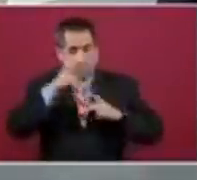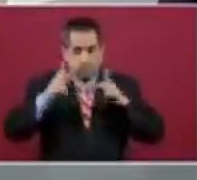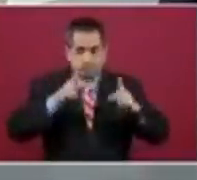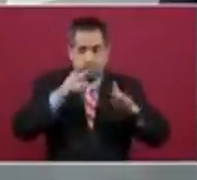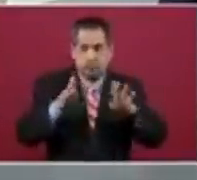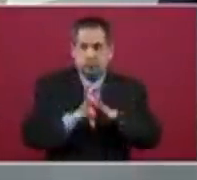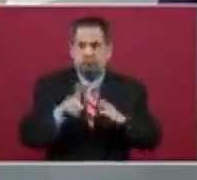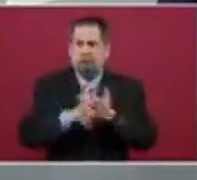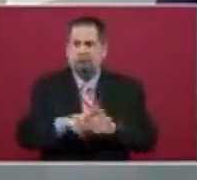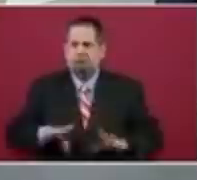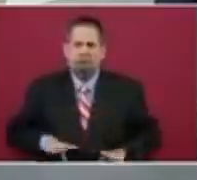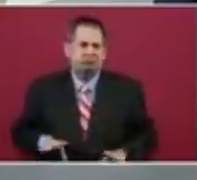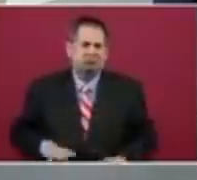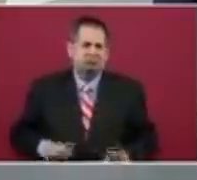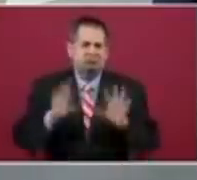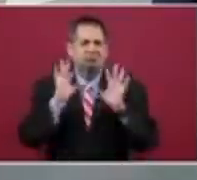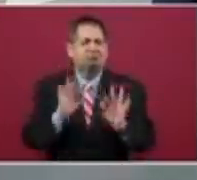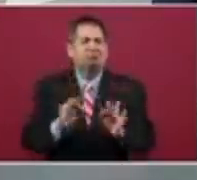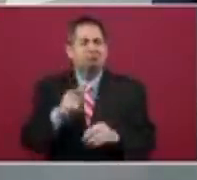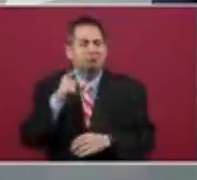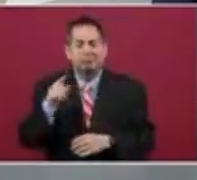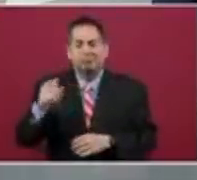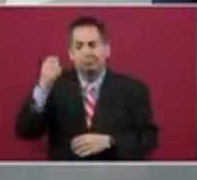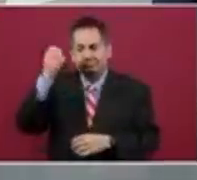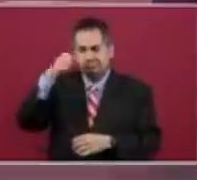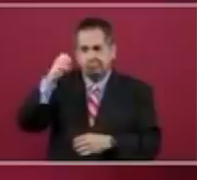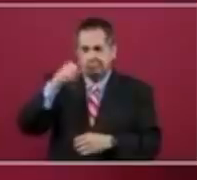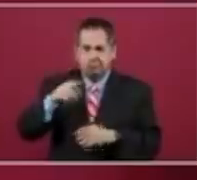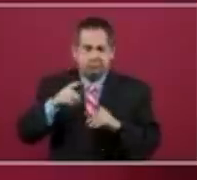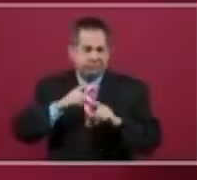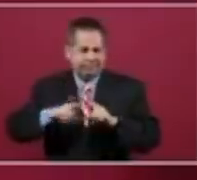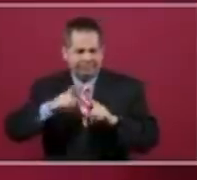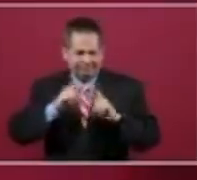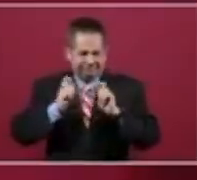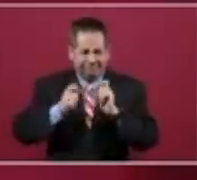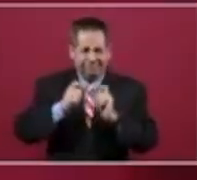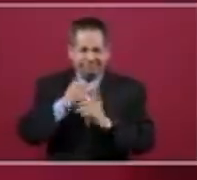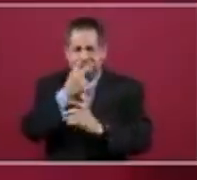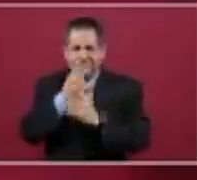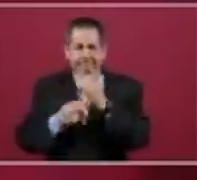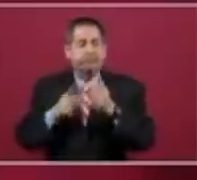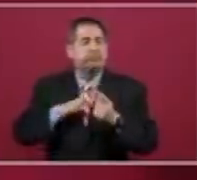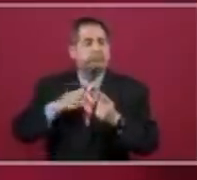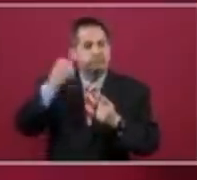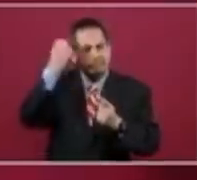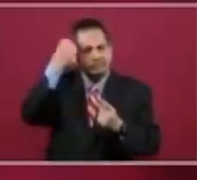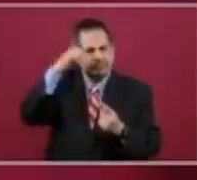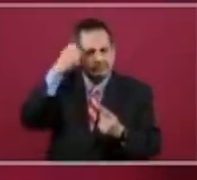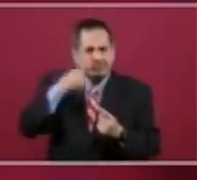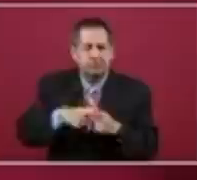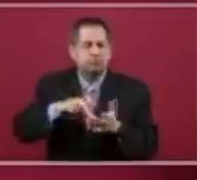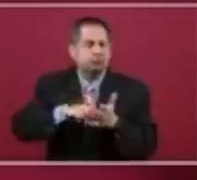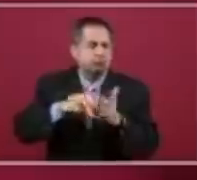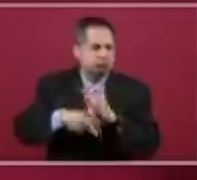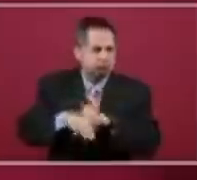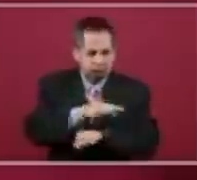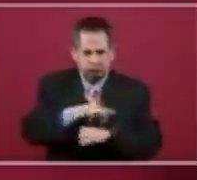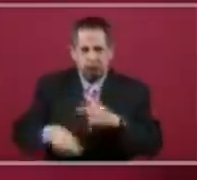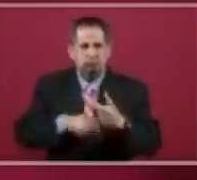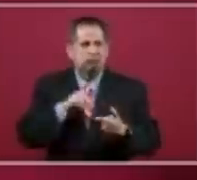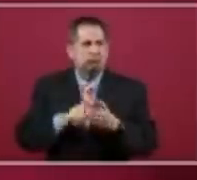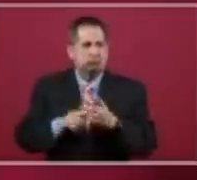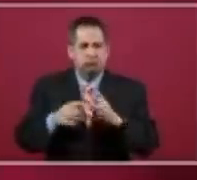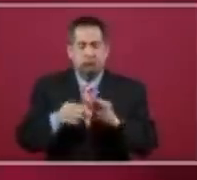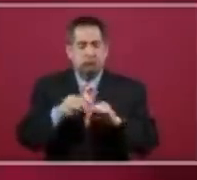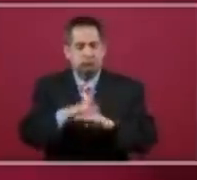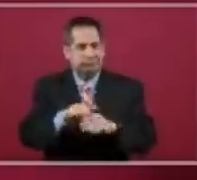la característica no solo de ser interdisciplinarios, tenemos un experto en temas de ingeniería y ingeniería sanitaria,